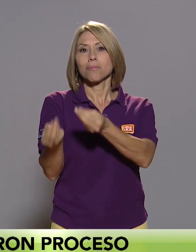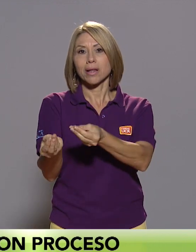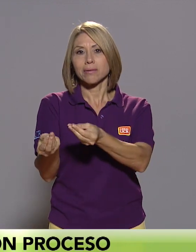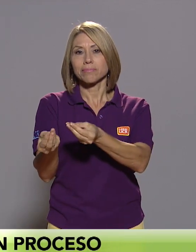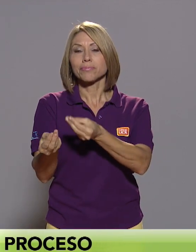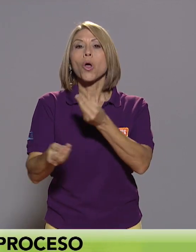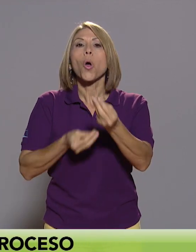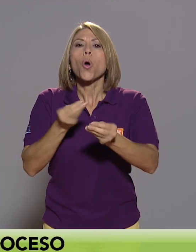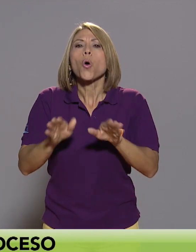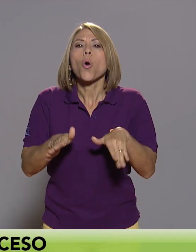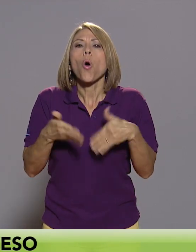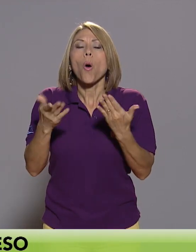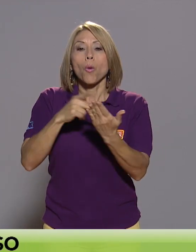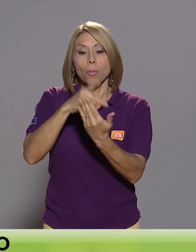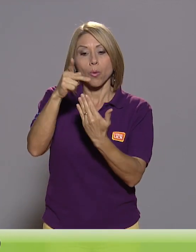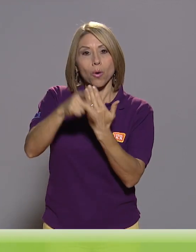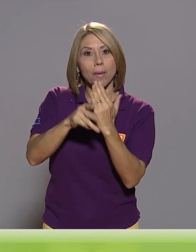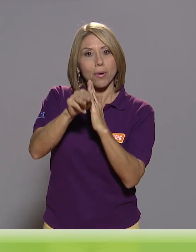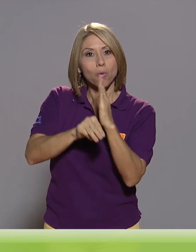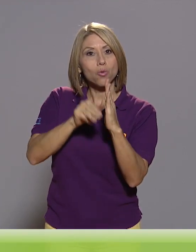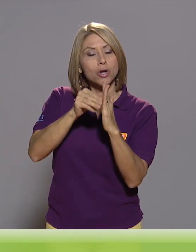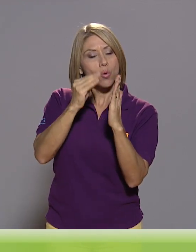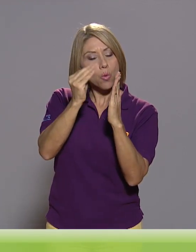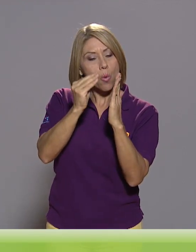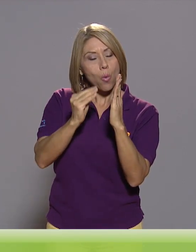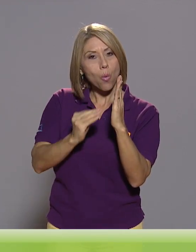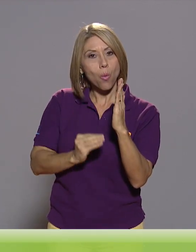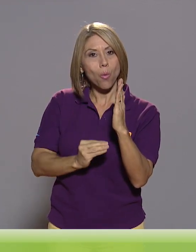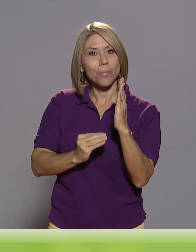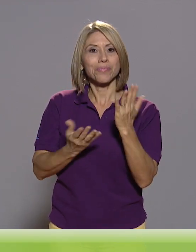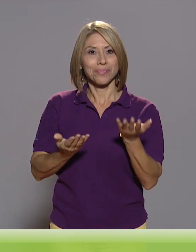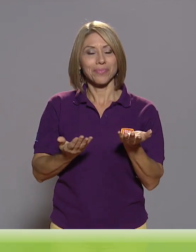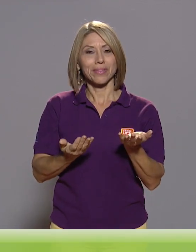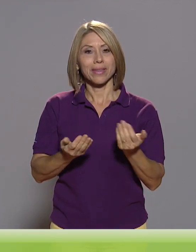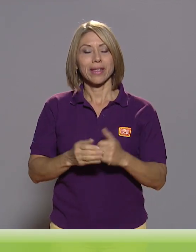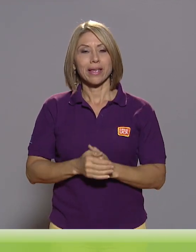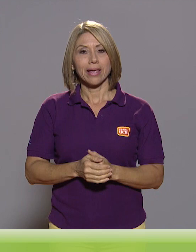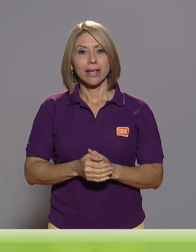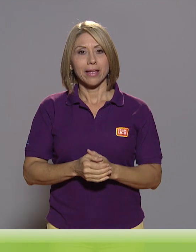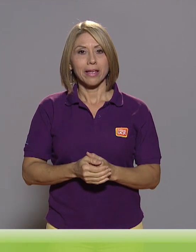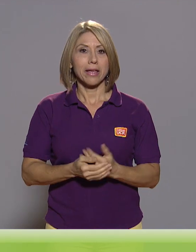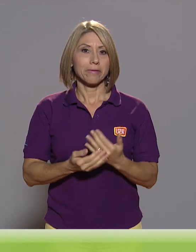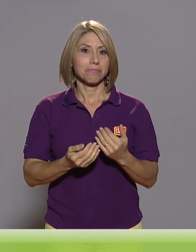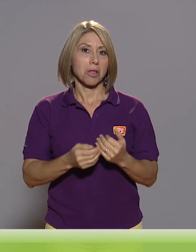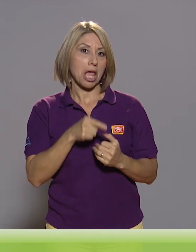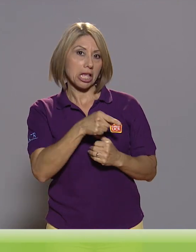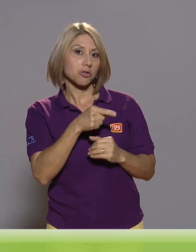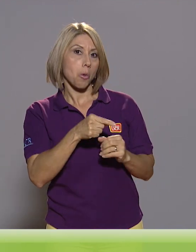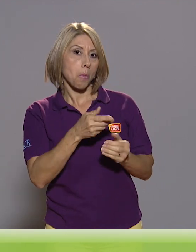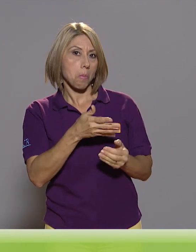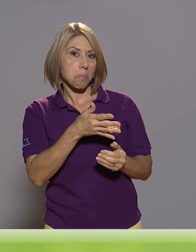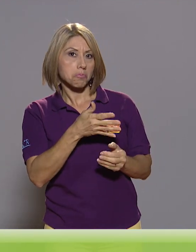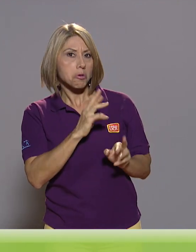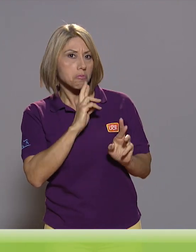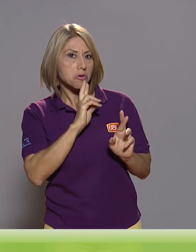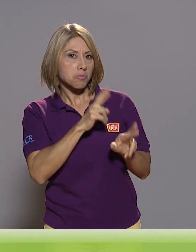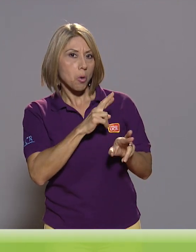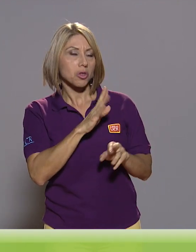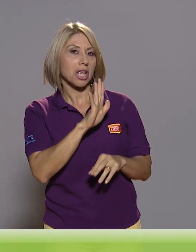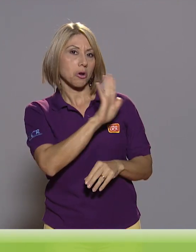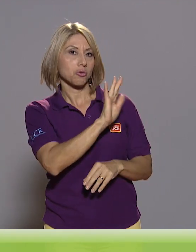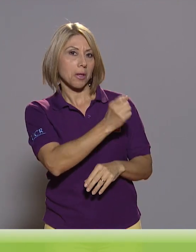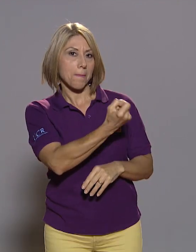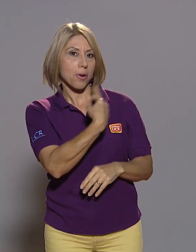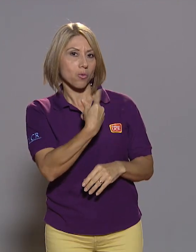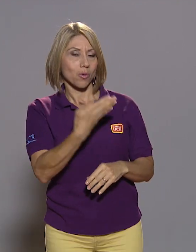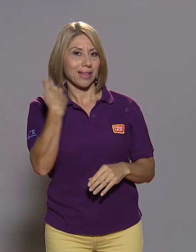currículum implica. Por lo cual, digamos, podría responder un poco a tu pregunta, porque sí,